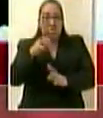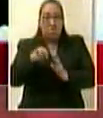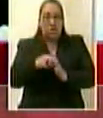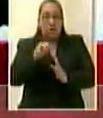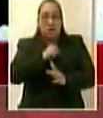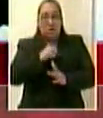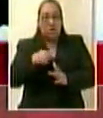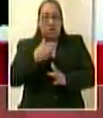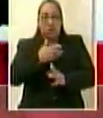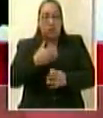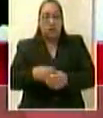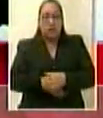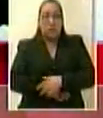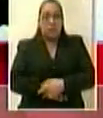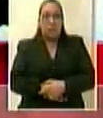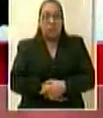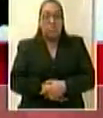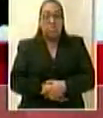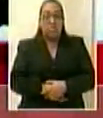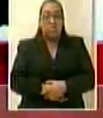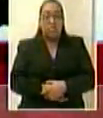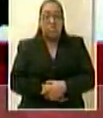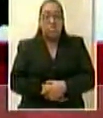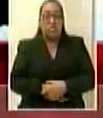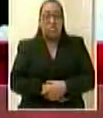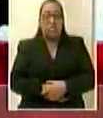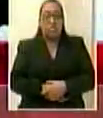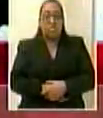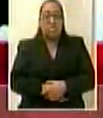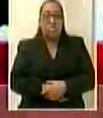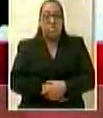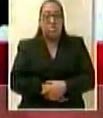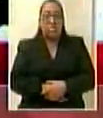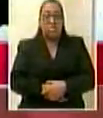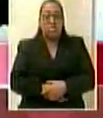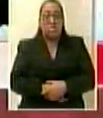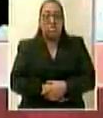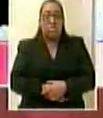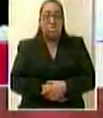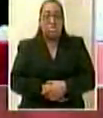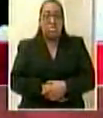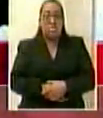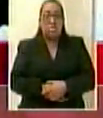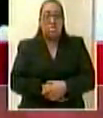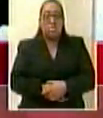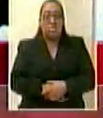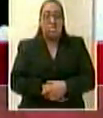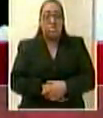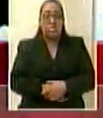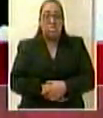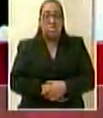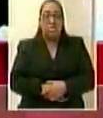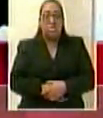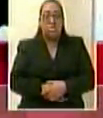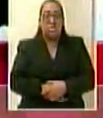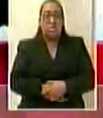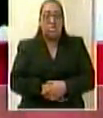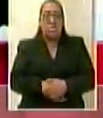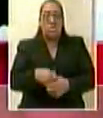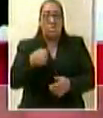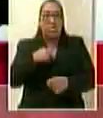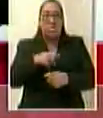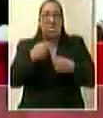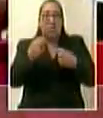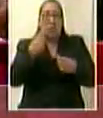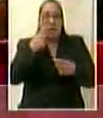señor presidente, por lo cual, por factores de tiempo, no voy a dar a